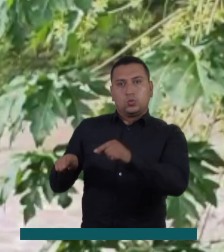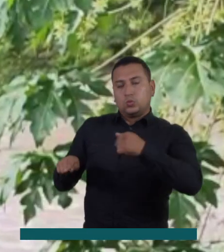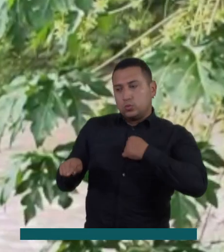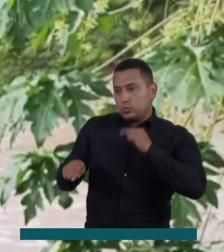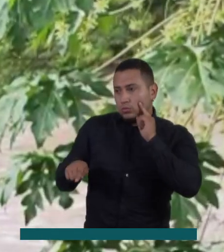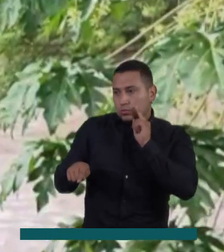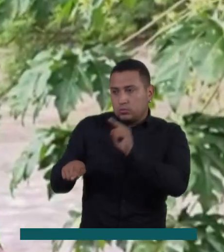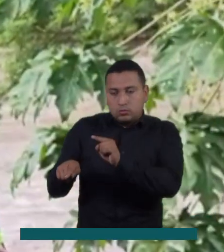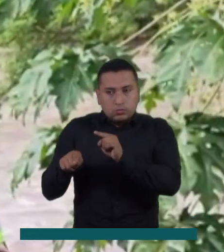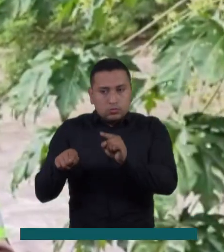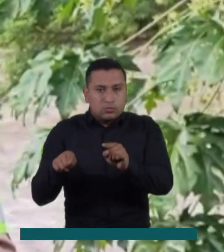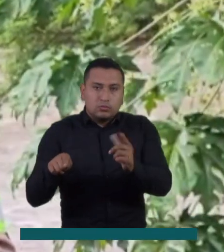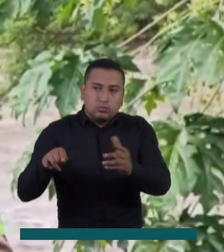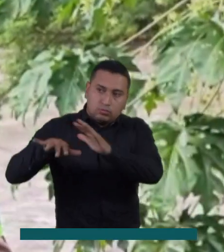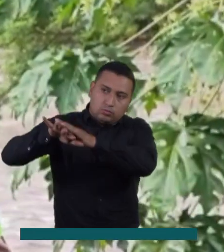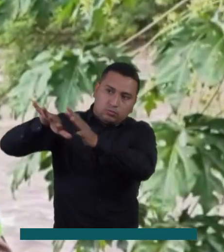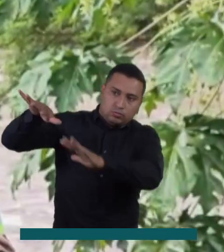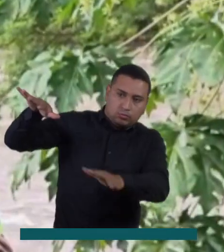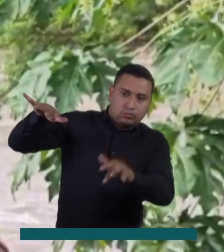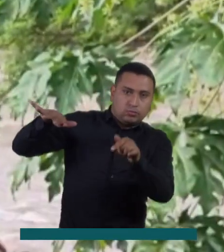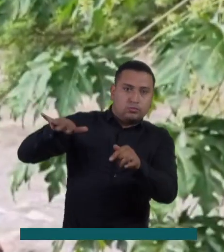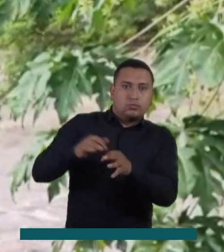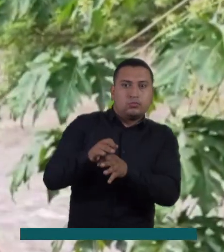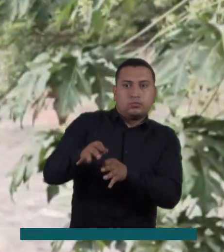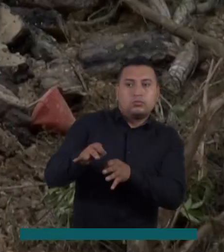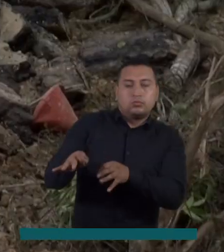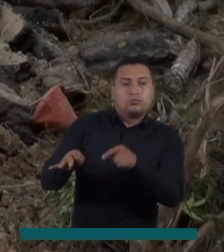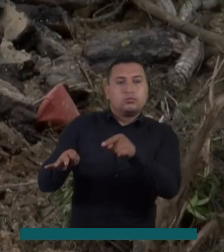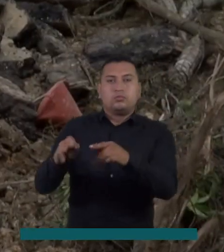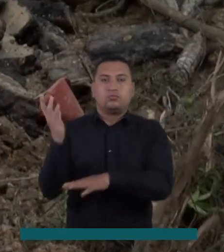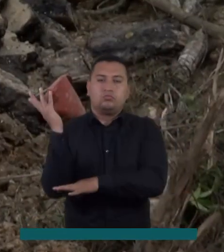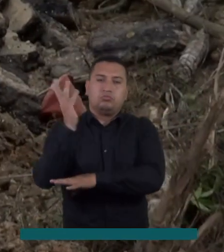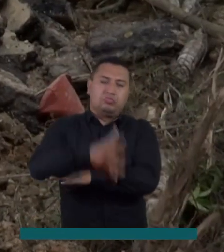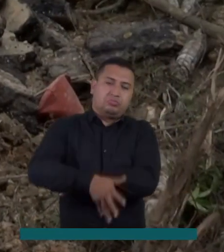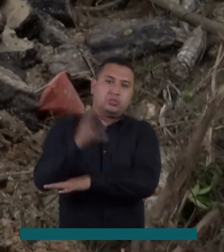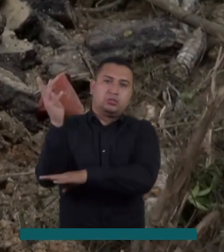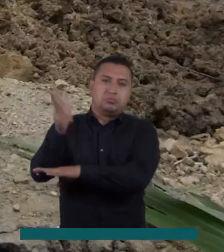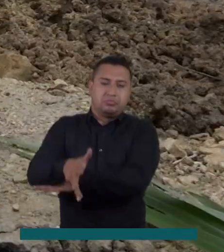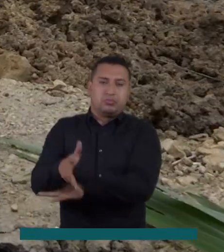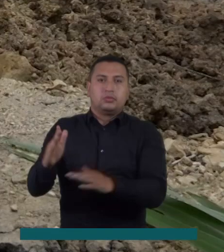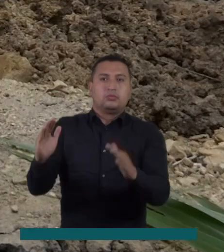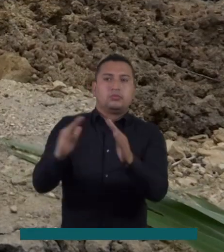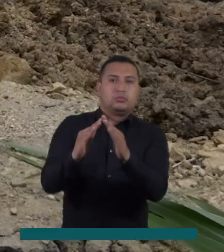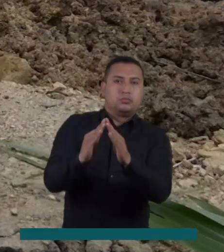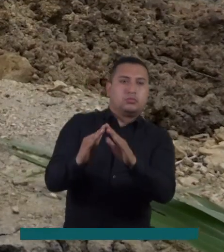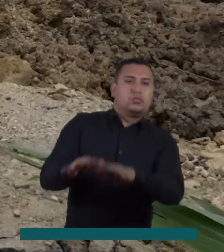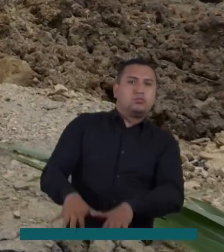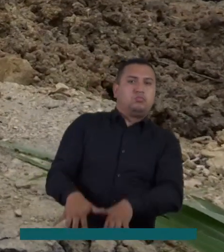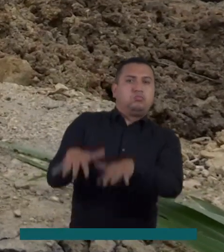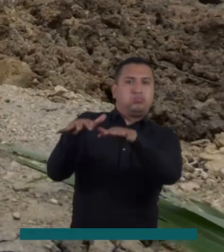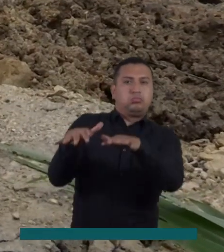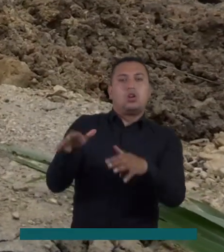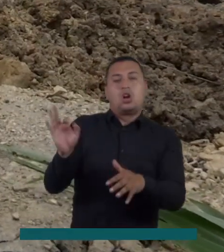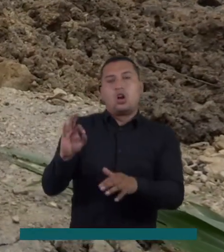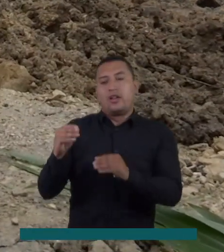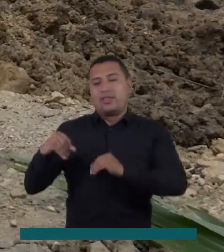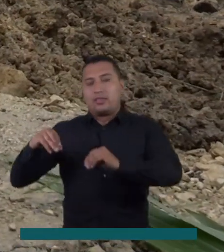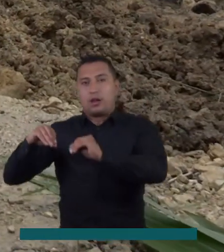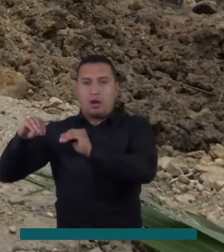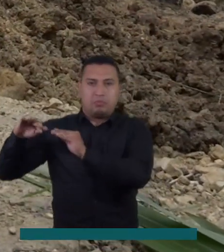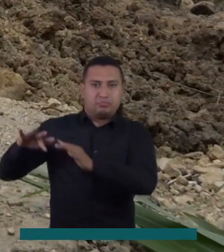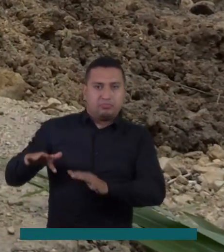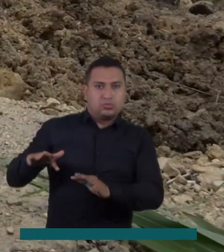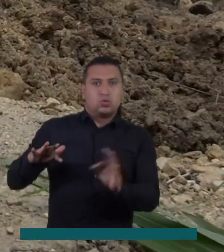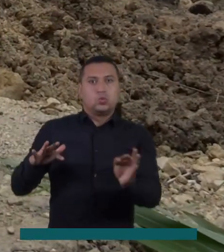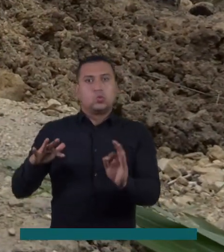de la parte baja del municipio en los cuales hubo caída de árboles, inundación de viviendas, remociones en masa y algunos bloqueos de las